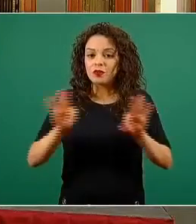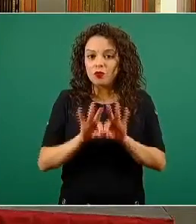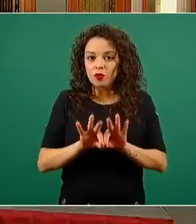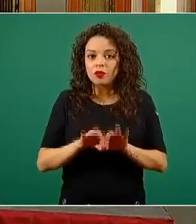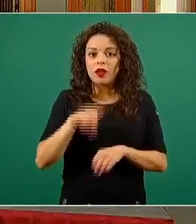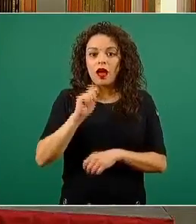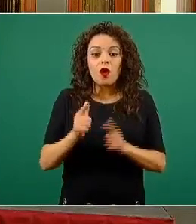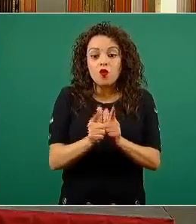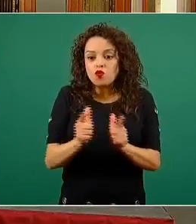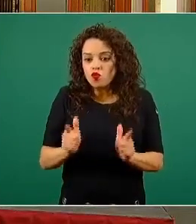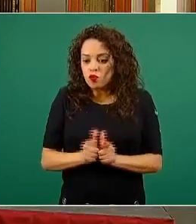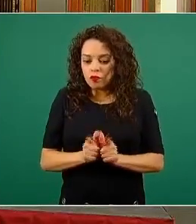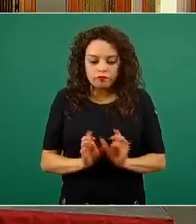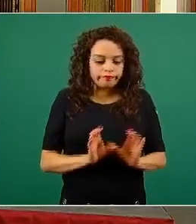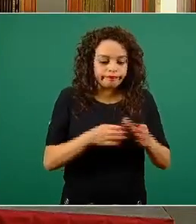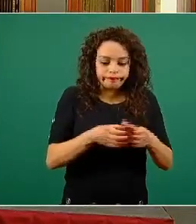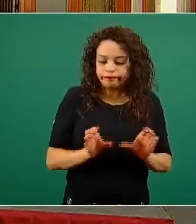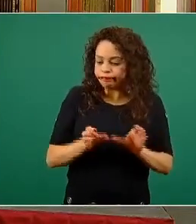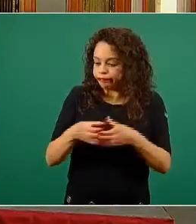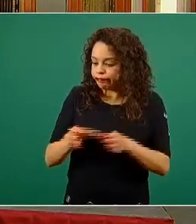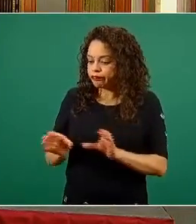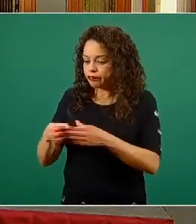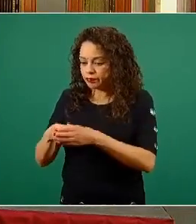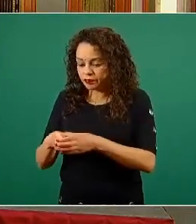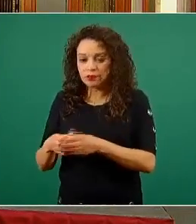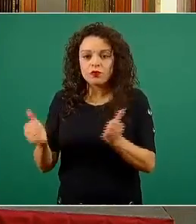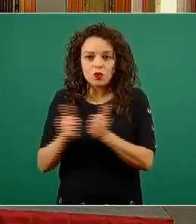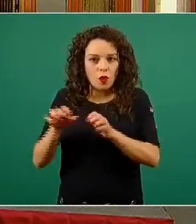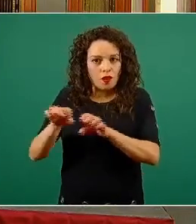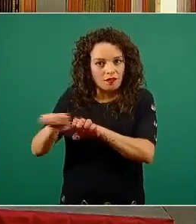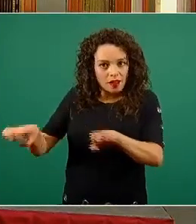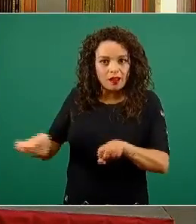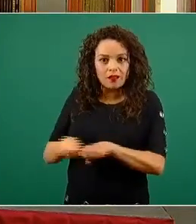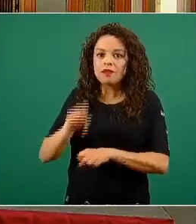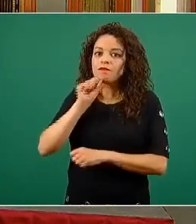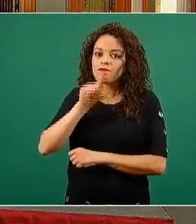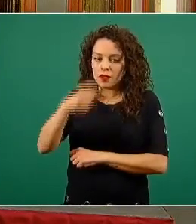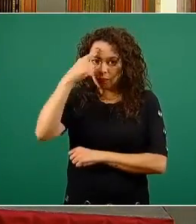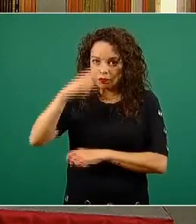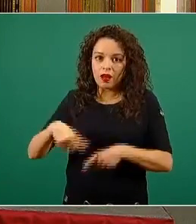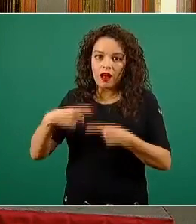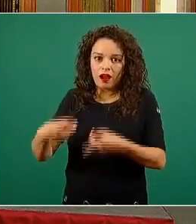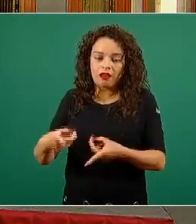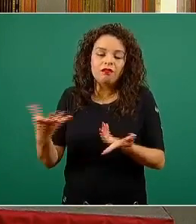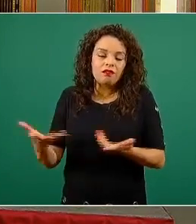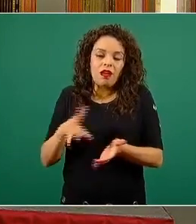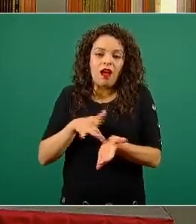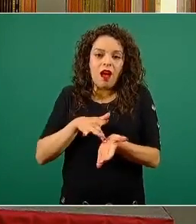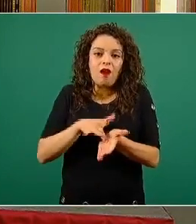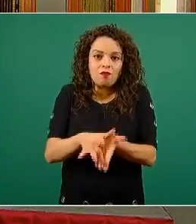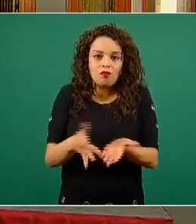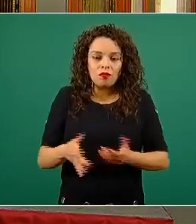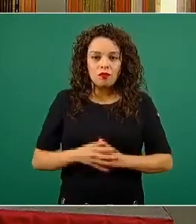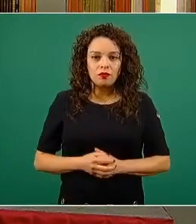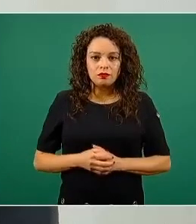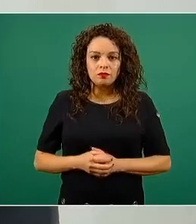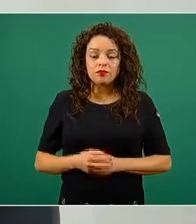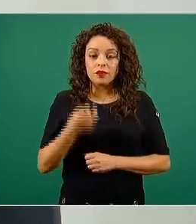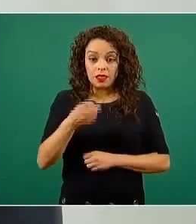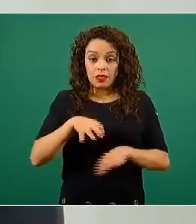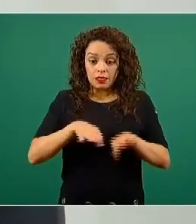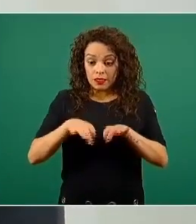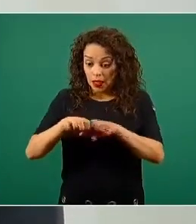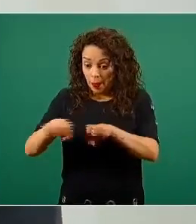agrupaciones, como grupos de integración dentro de los mismos equipos, y es importante efectivamente esa empatía y ese